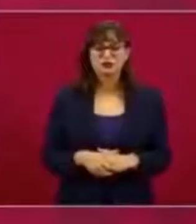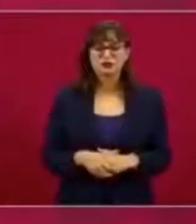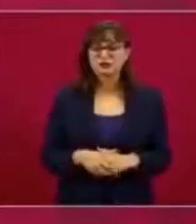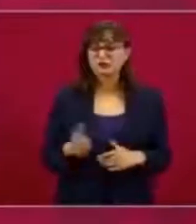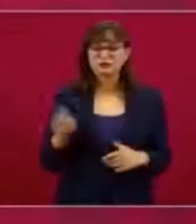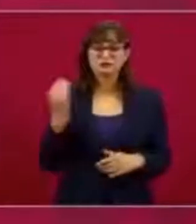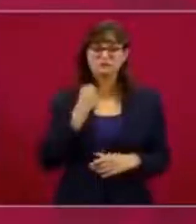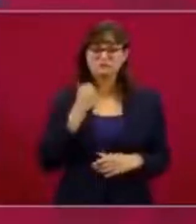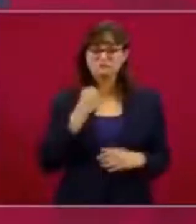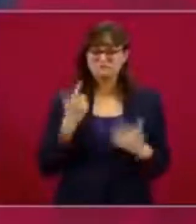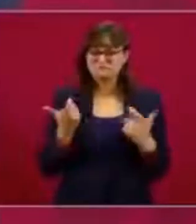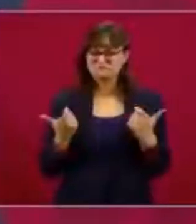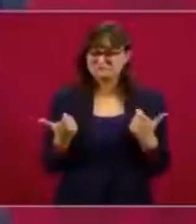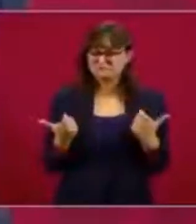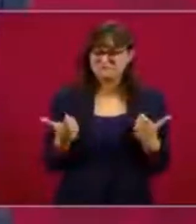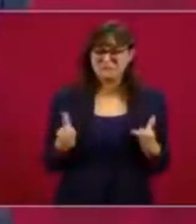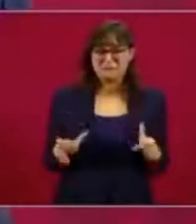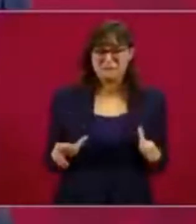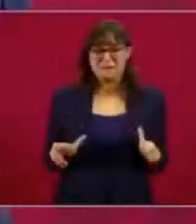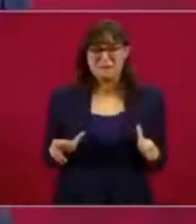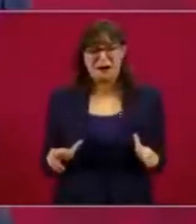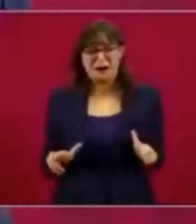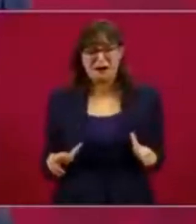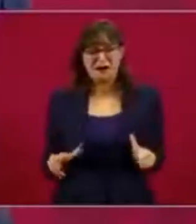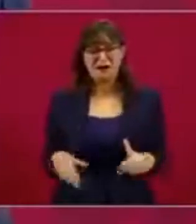ricos del mundo,